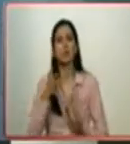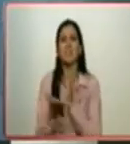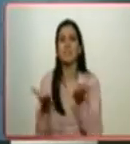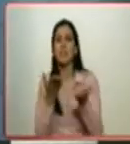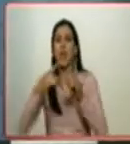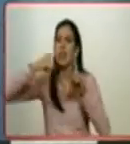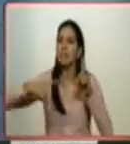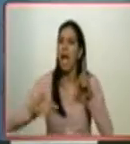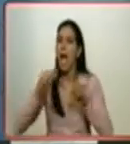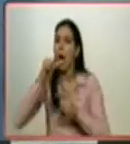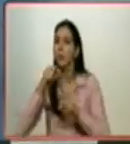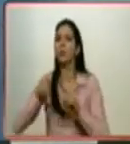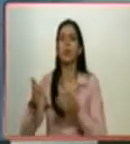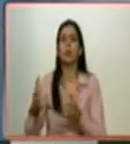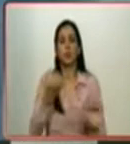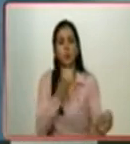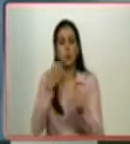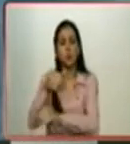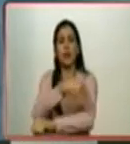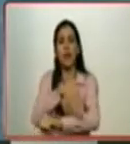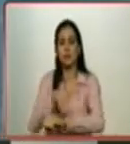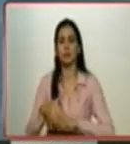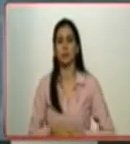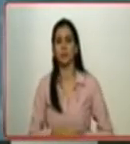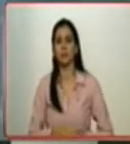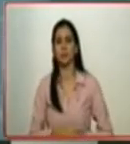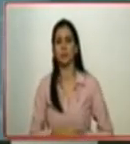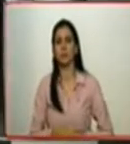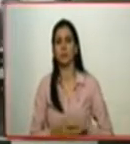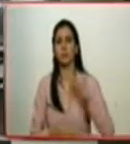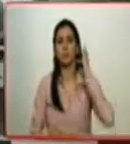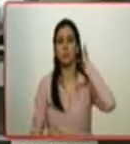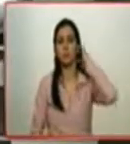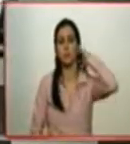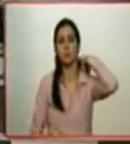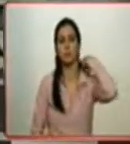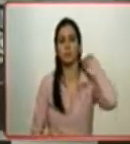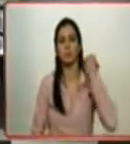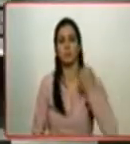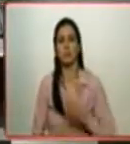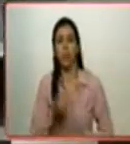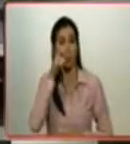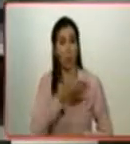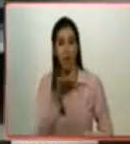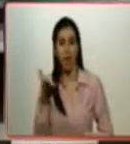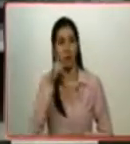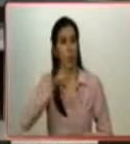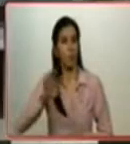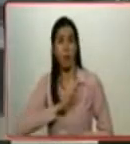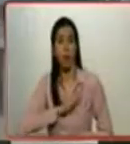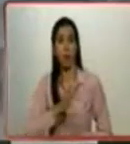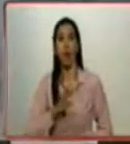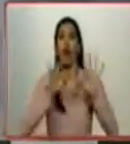y agua, así como recolección de desechos sólidos en el país. Bueno, para el pueblo, para los habitantes,